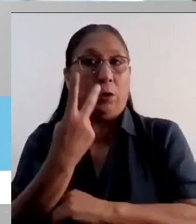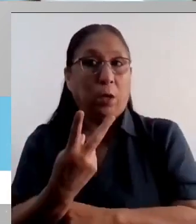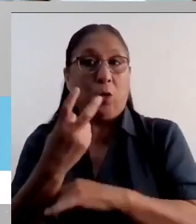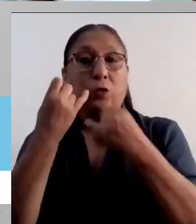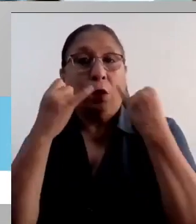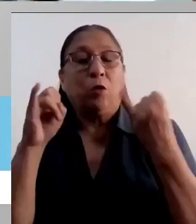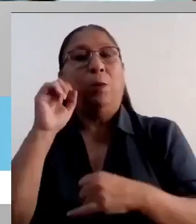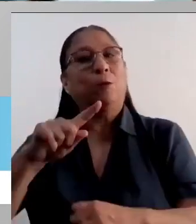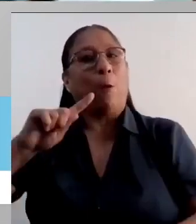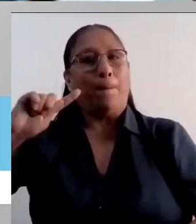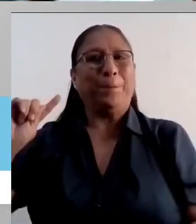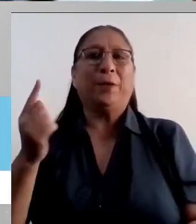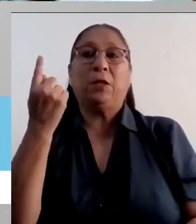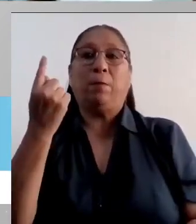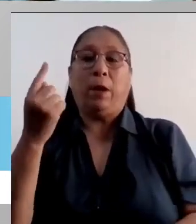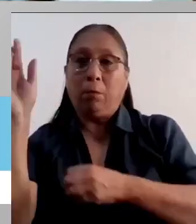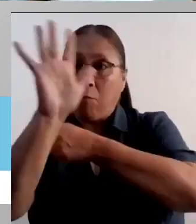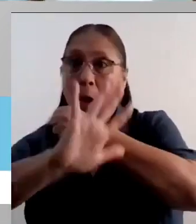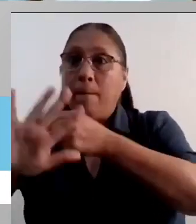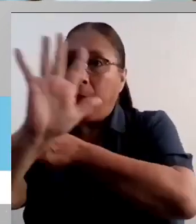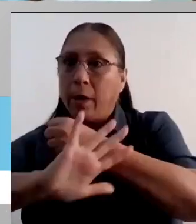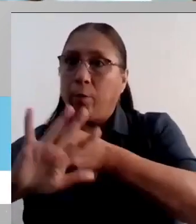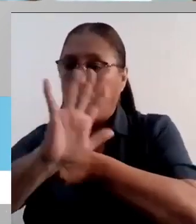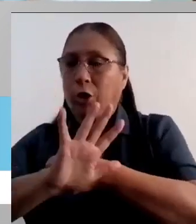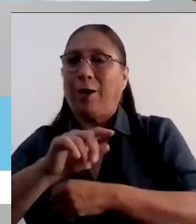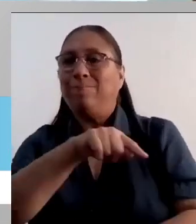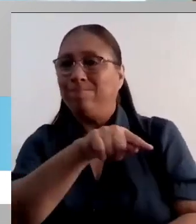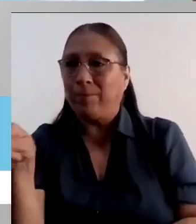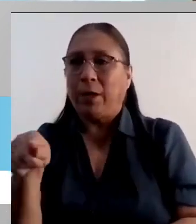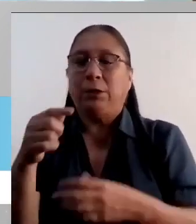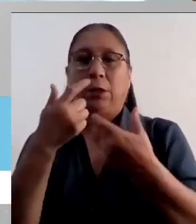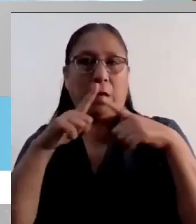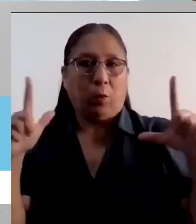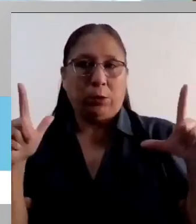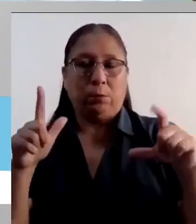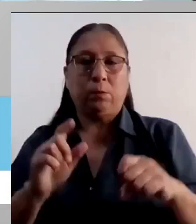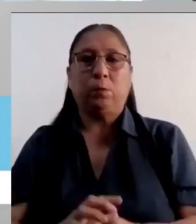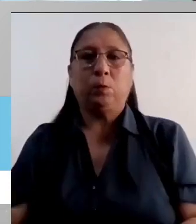principales mecanismos para salvaguardar la existencia de estas lenguas.